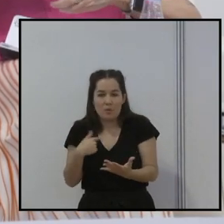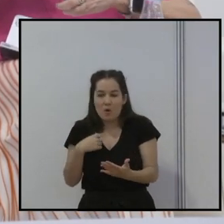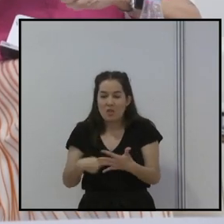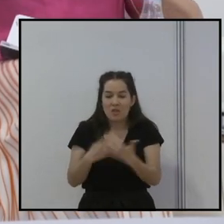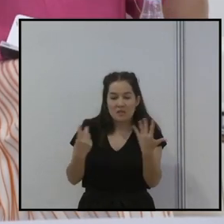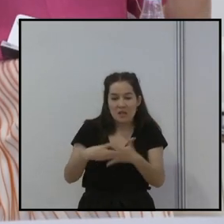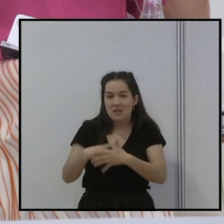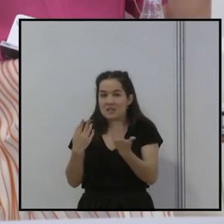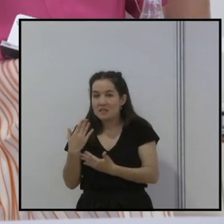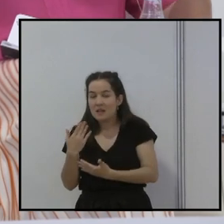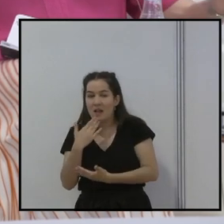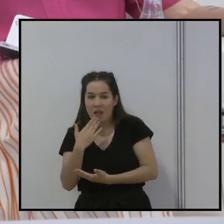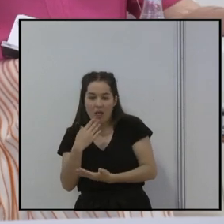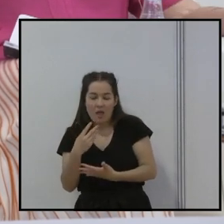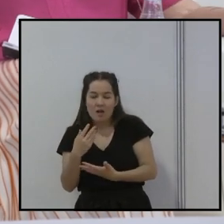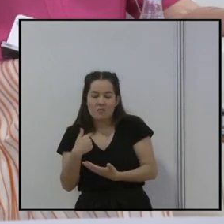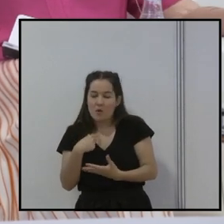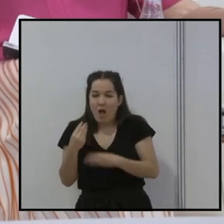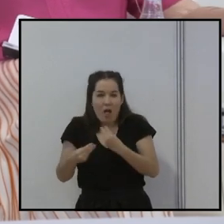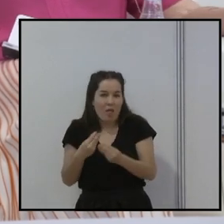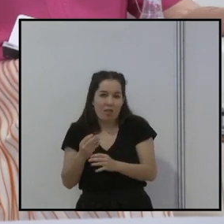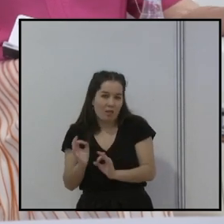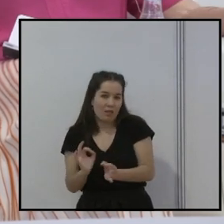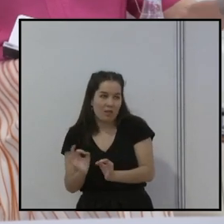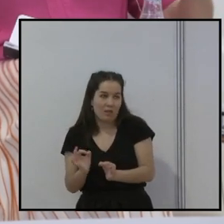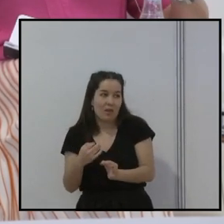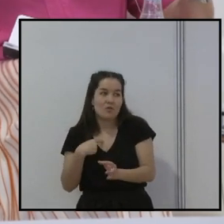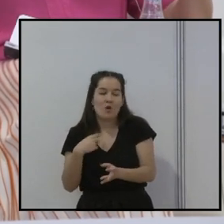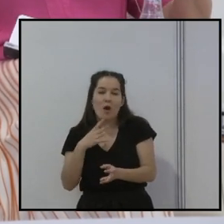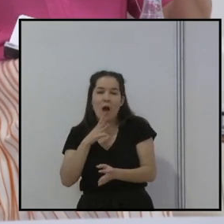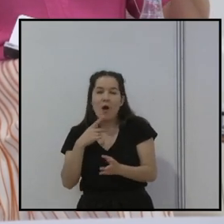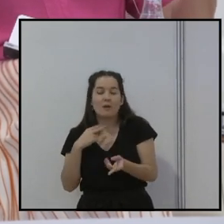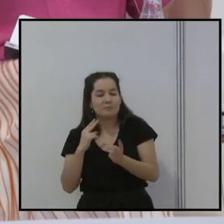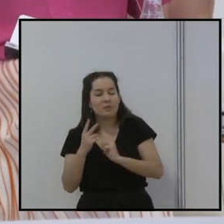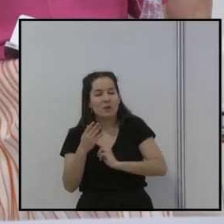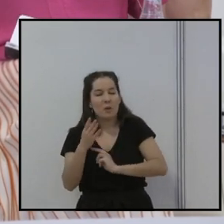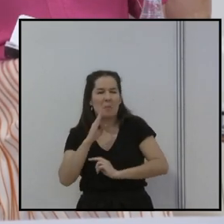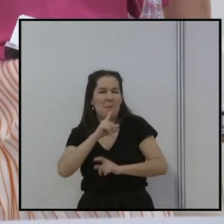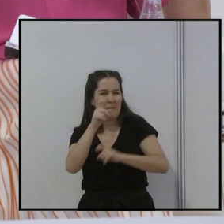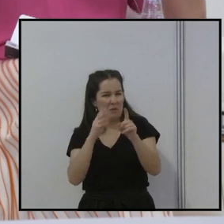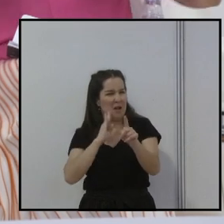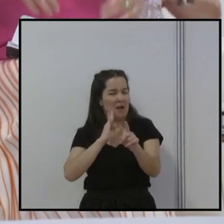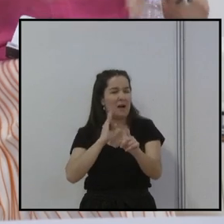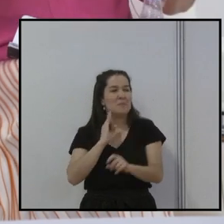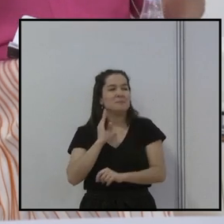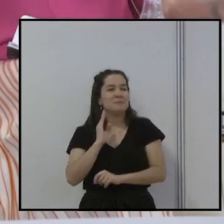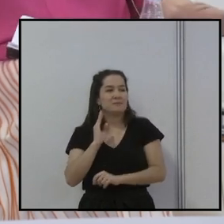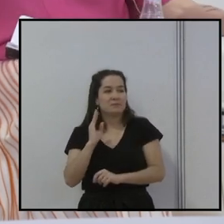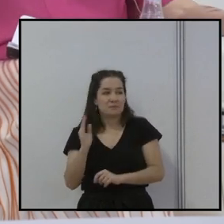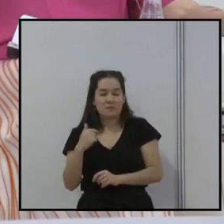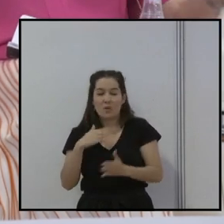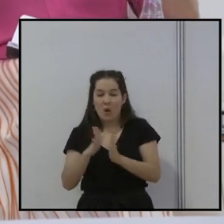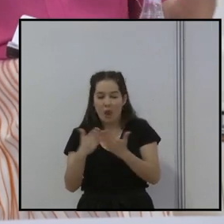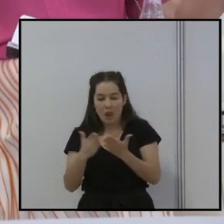hecho nada. Y ahí te respondo ahora mejor a la pregunta que me has hecho antes. Cuando ahora con este libro es